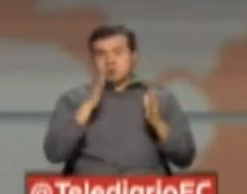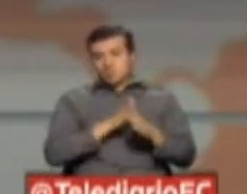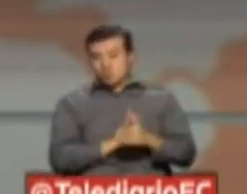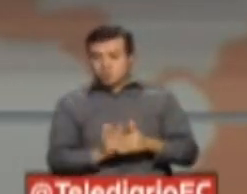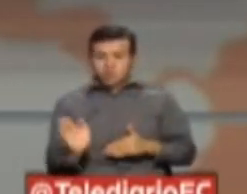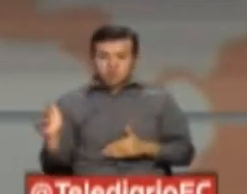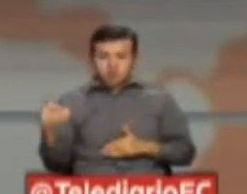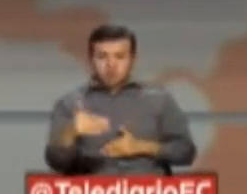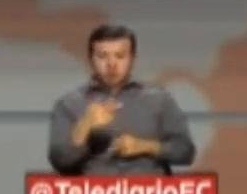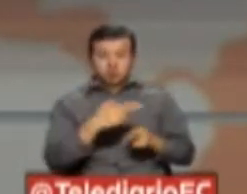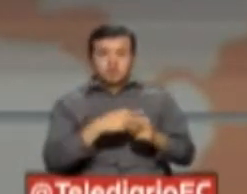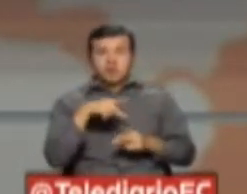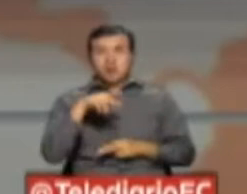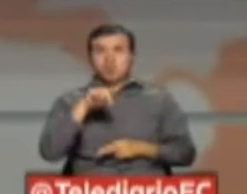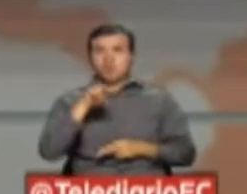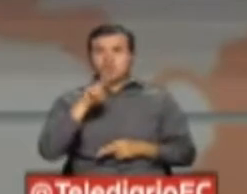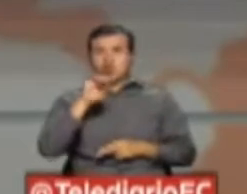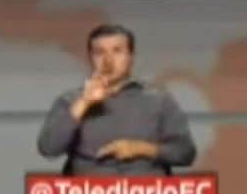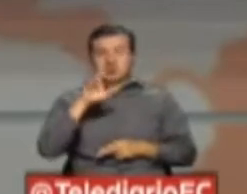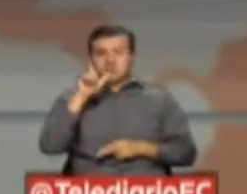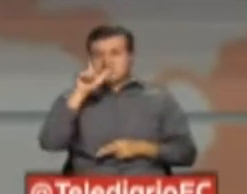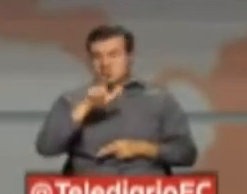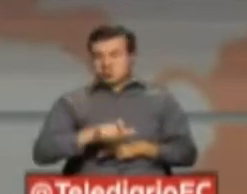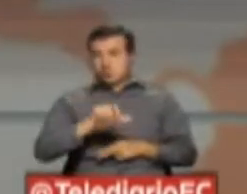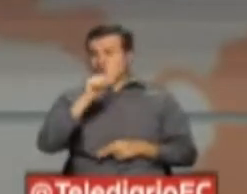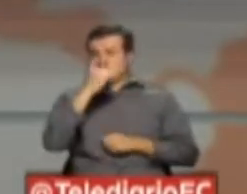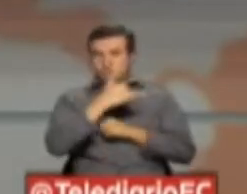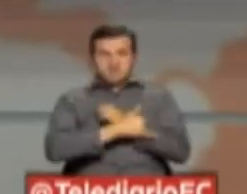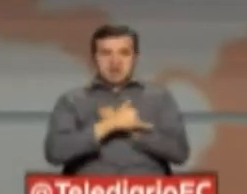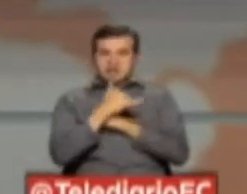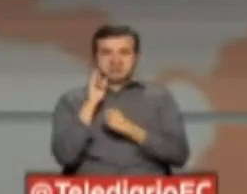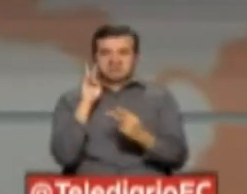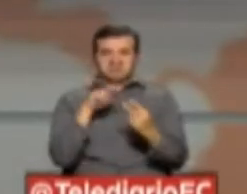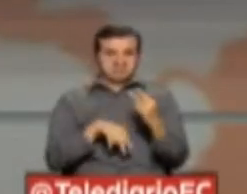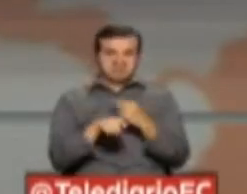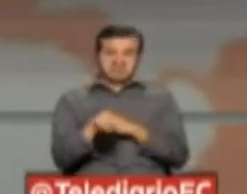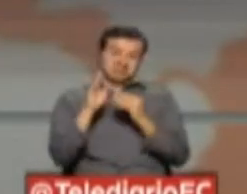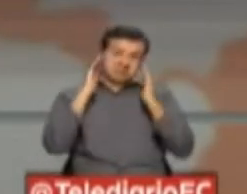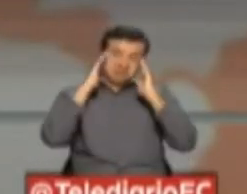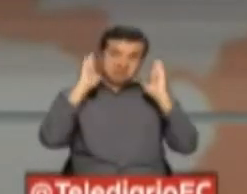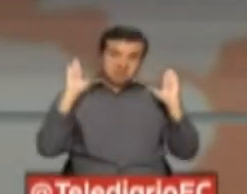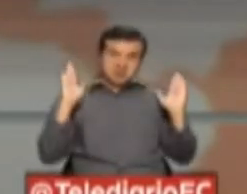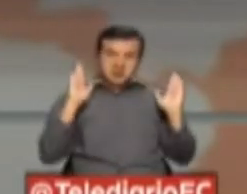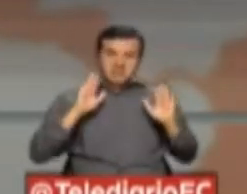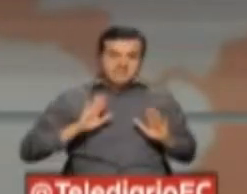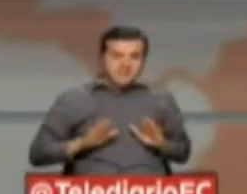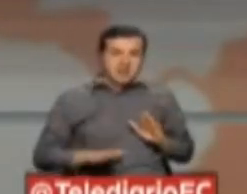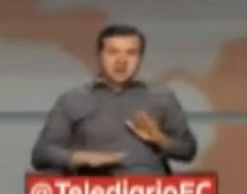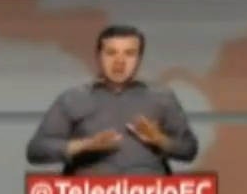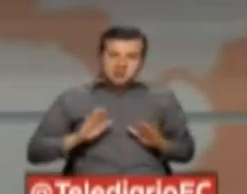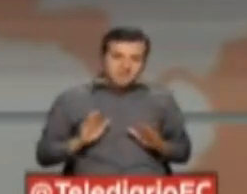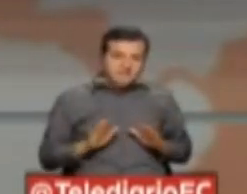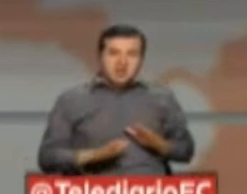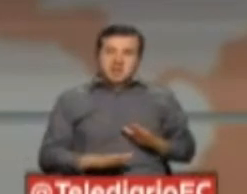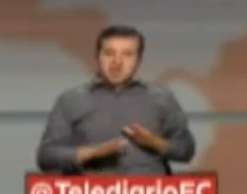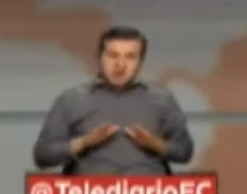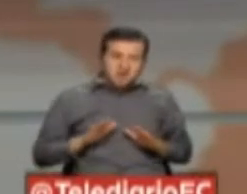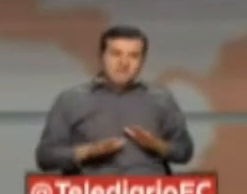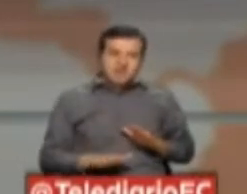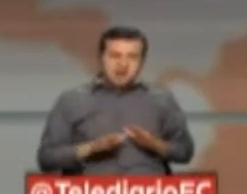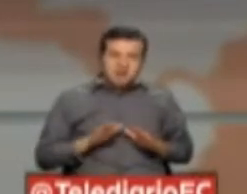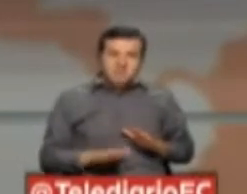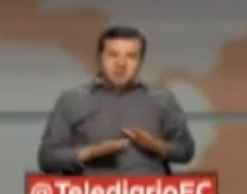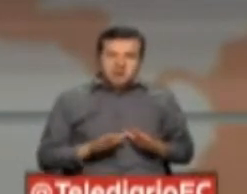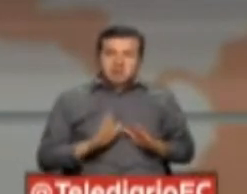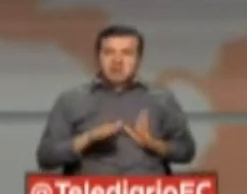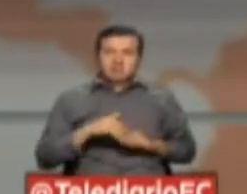que se llama de la muerte que seguramente el un conductor de otro país no lo conocía sobre calentó los frenos se cristalizaron y tuvimos esta